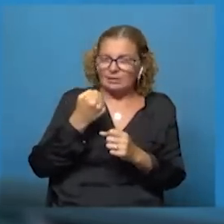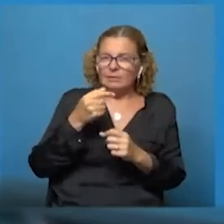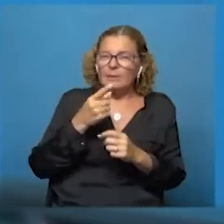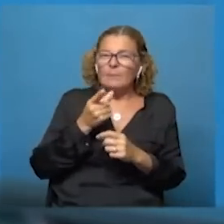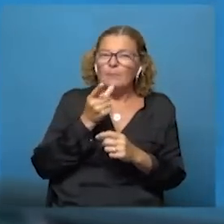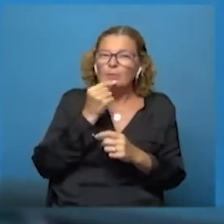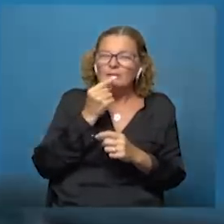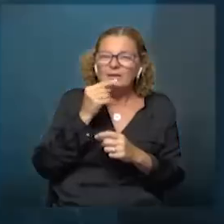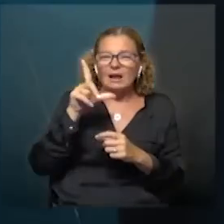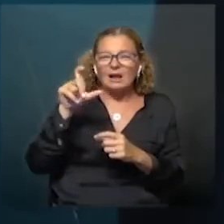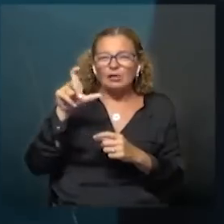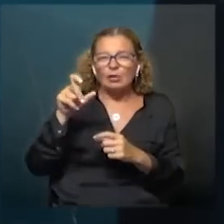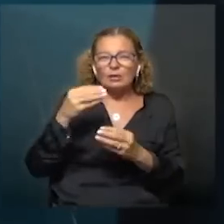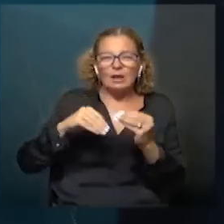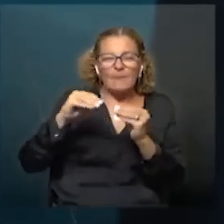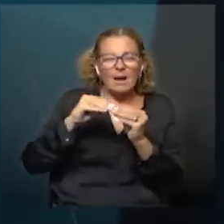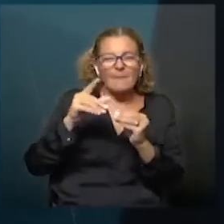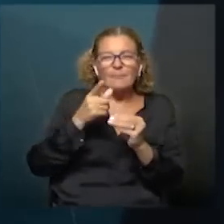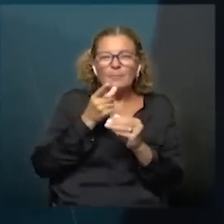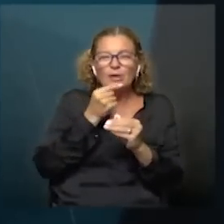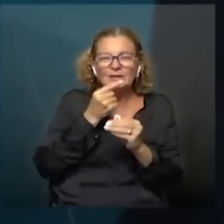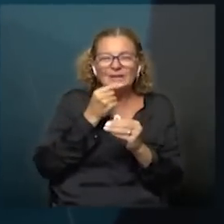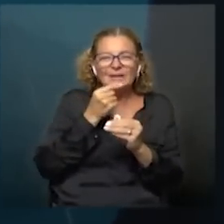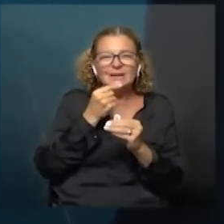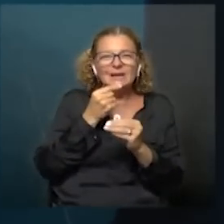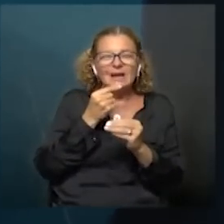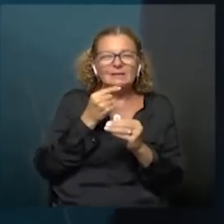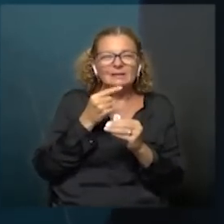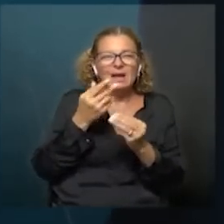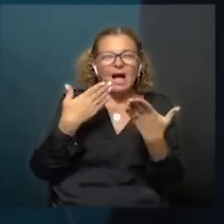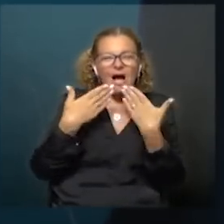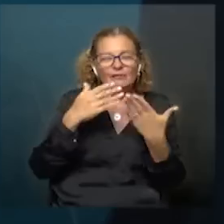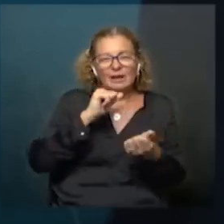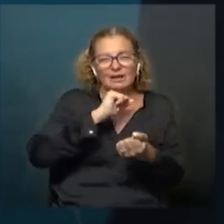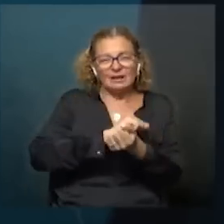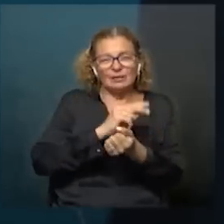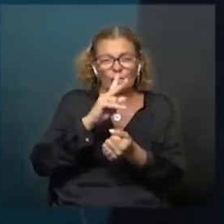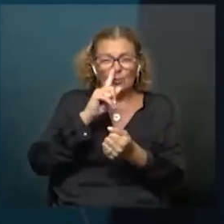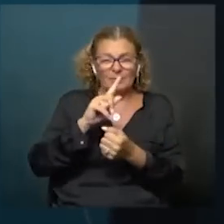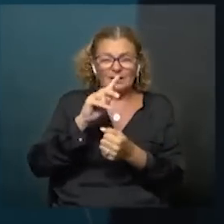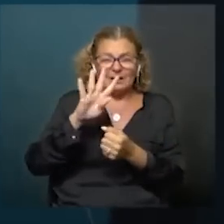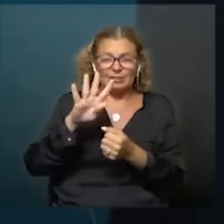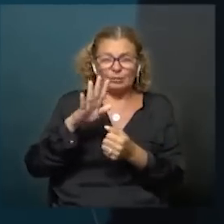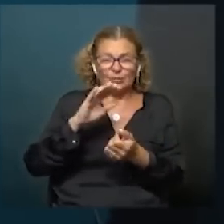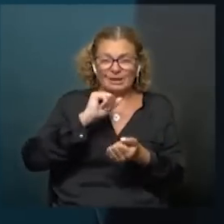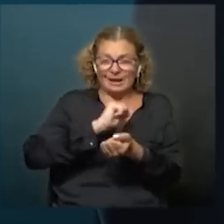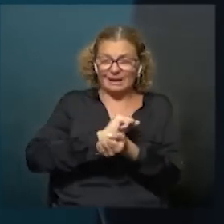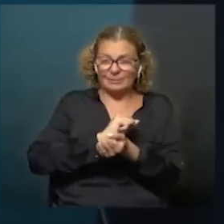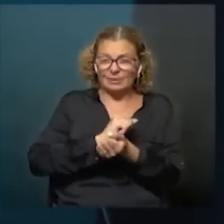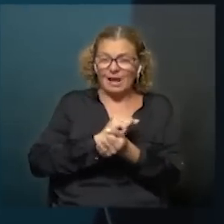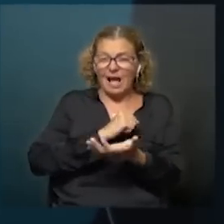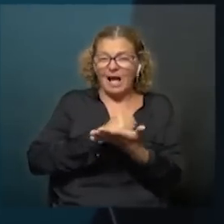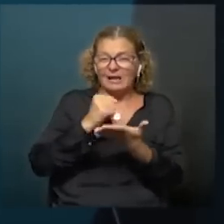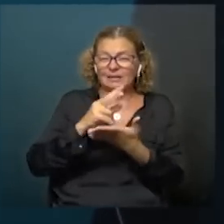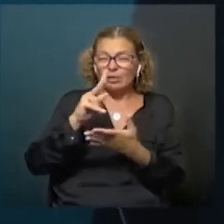policías la lógica era poner más policías se te habla de cárceles y yo miraba la agenda de gobierno 2014 más todo lo que uno planteó hasta el